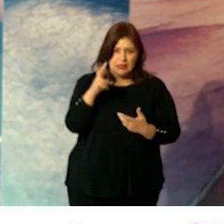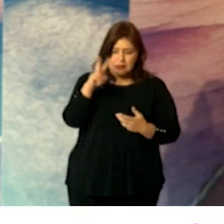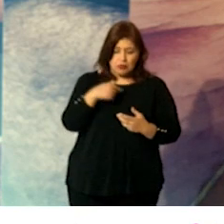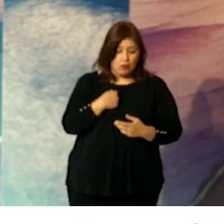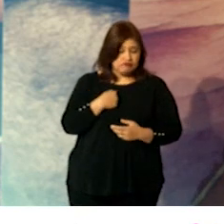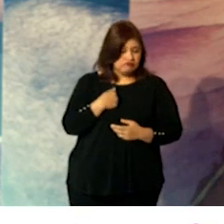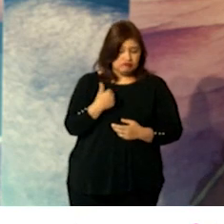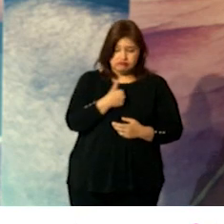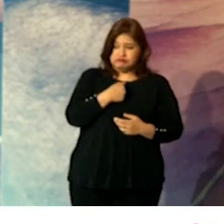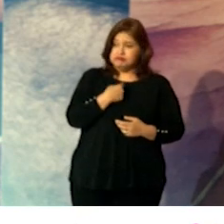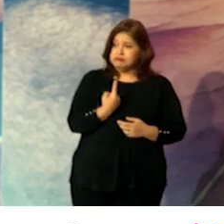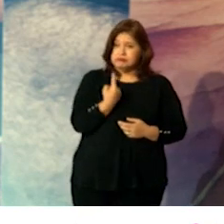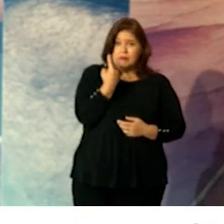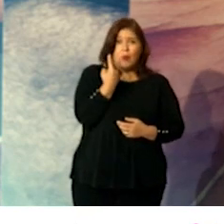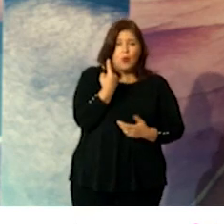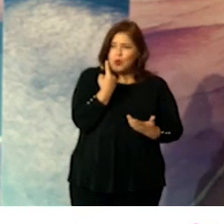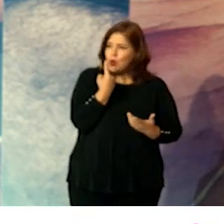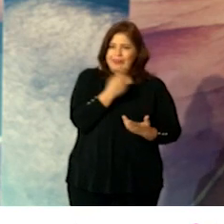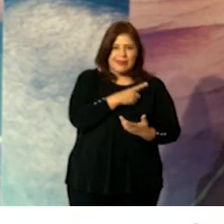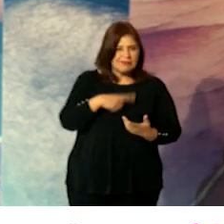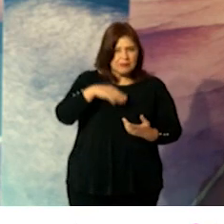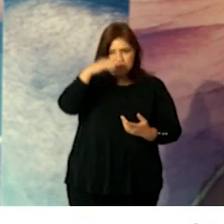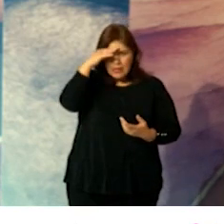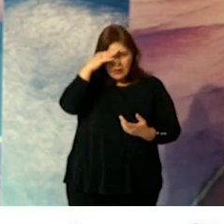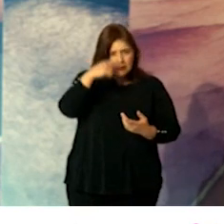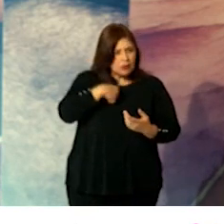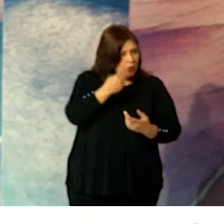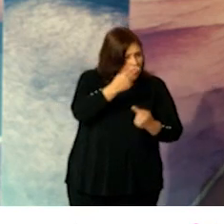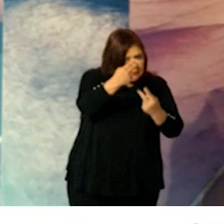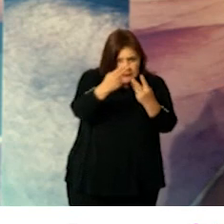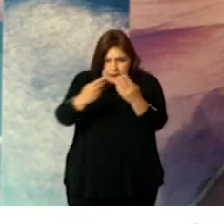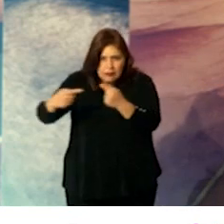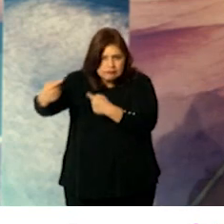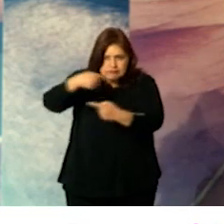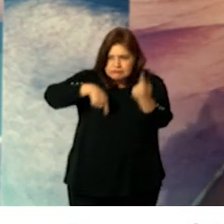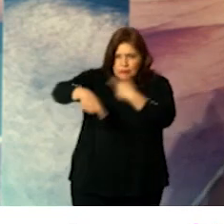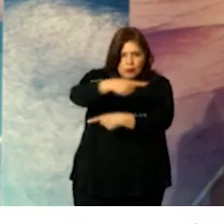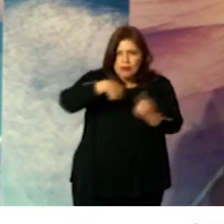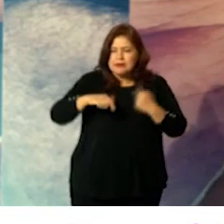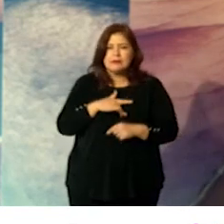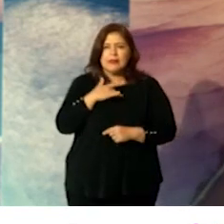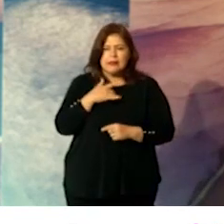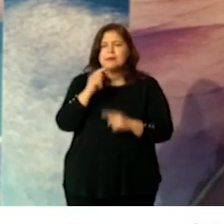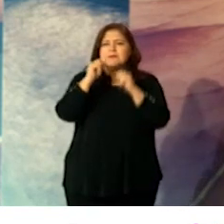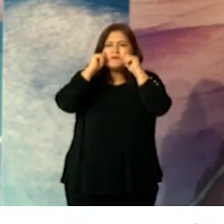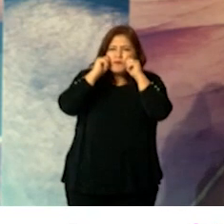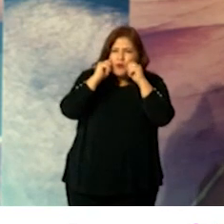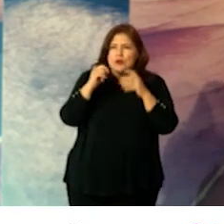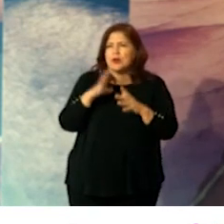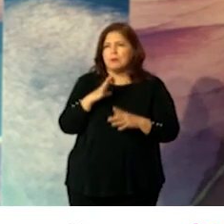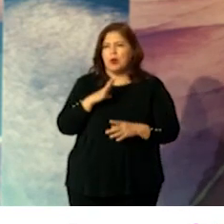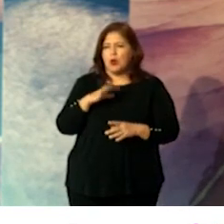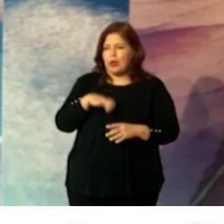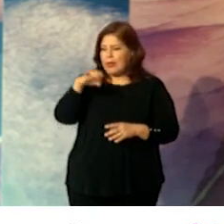nada sin pensar en la interdependencia, sin pensar en el proceso de que aunque uno tenga 50 años